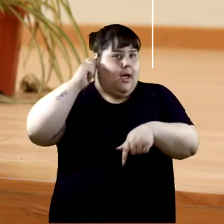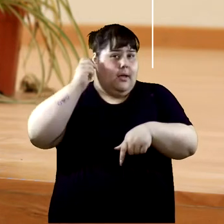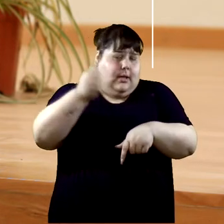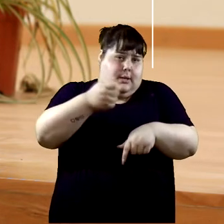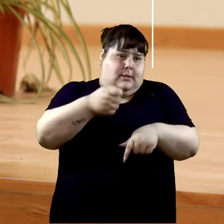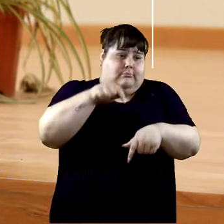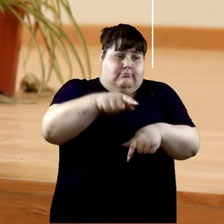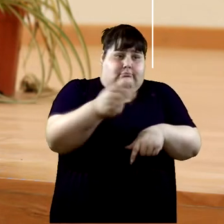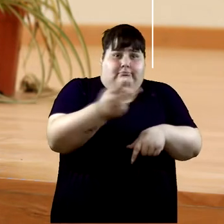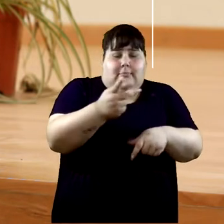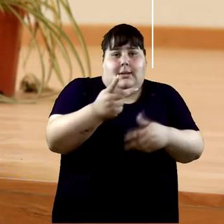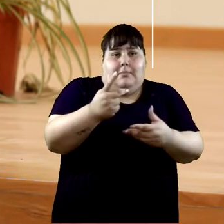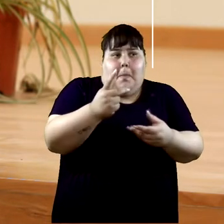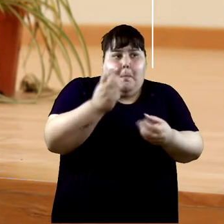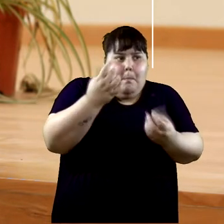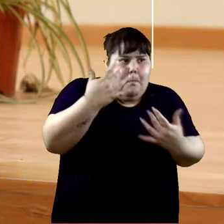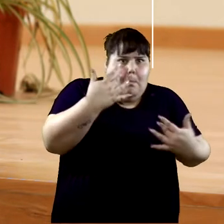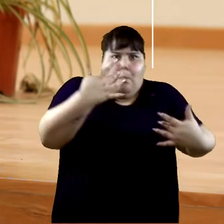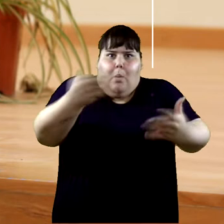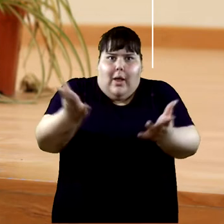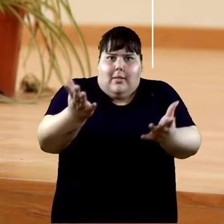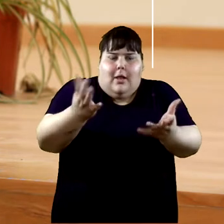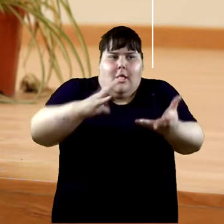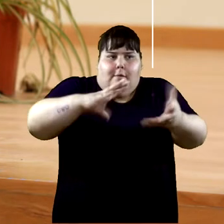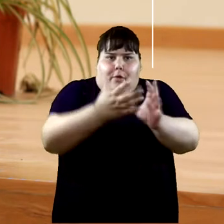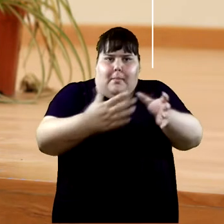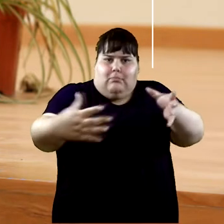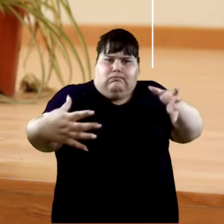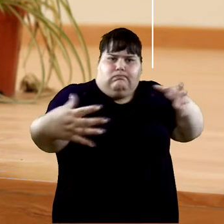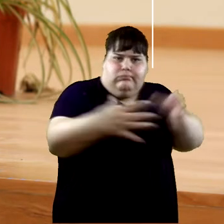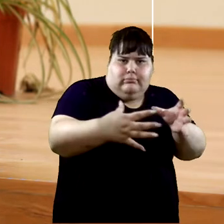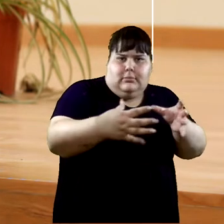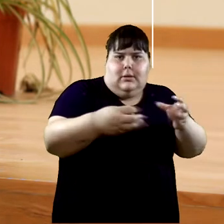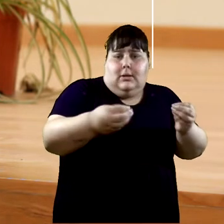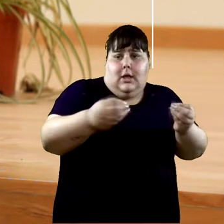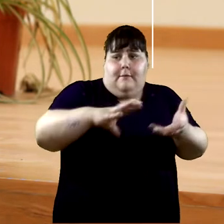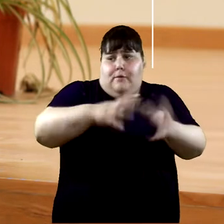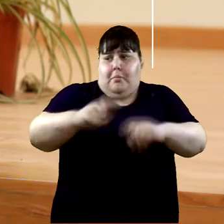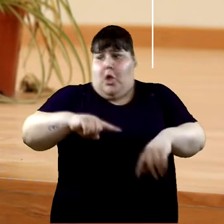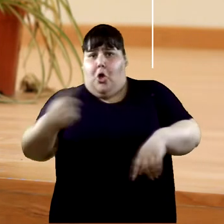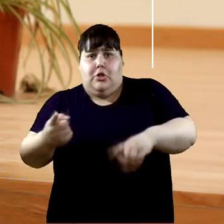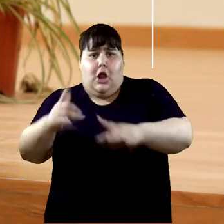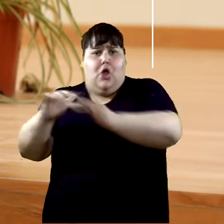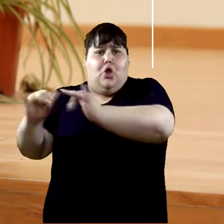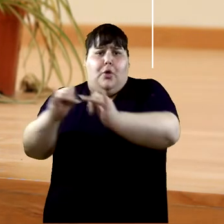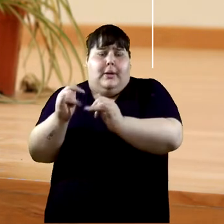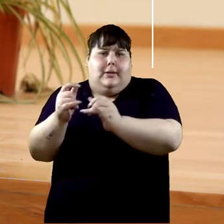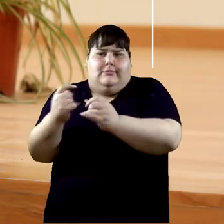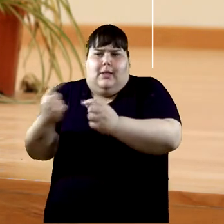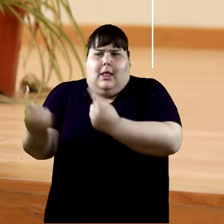de expresión una agencia miento o colectivo de enunciación que de otro modo de modo individual